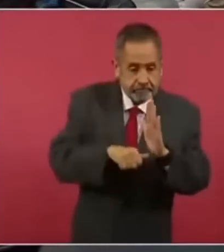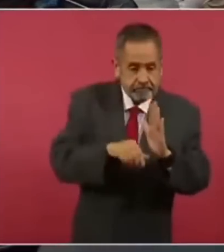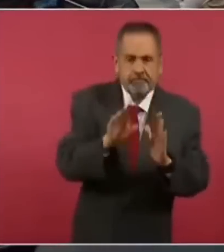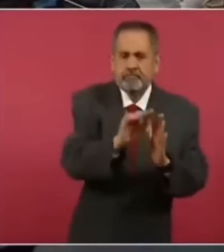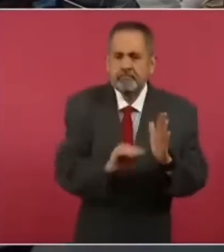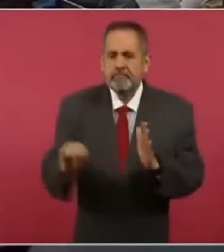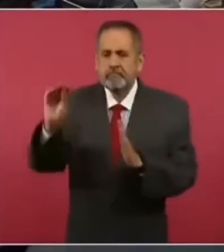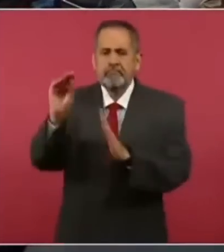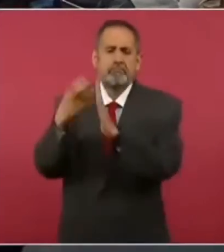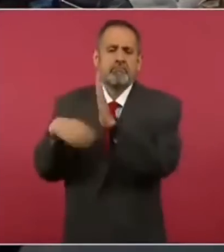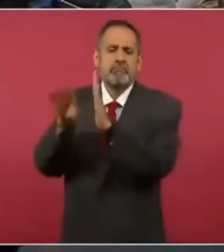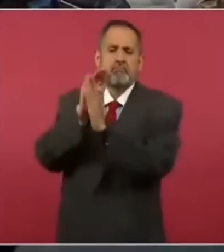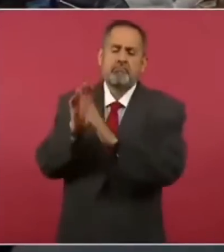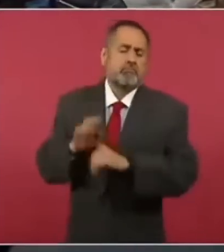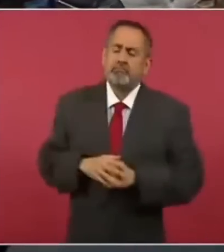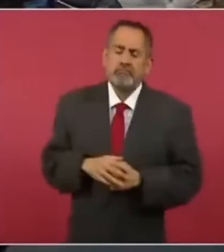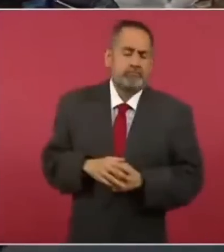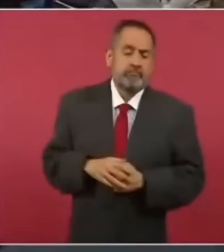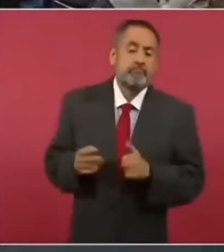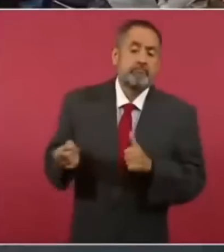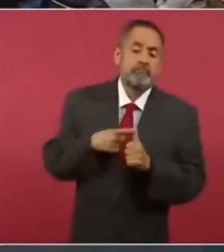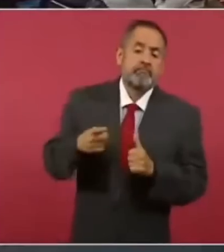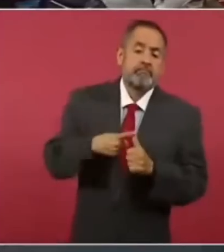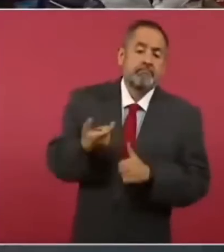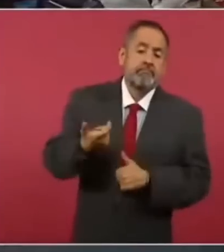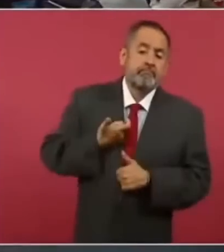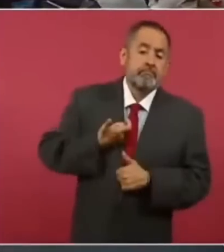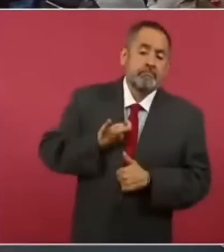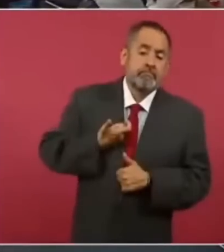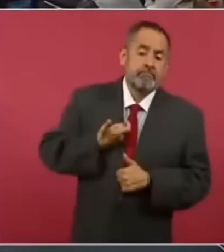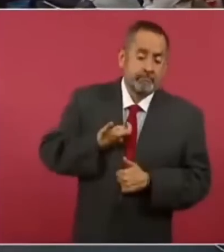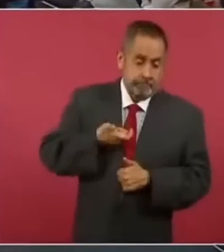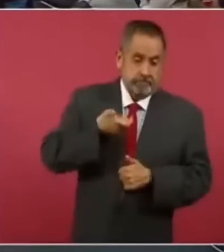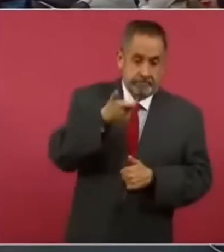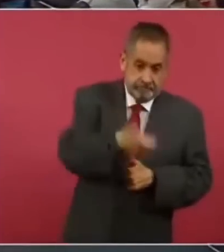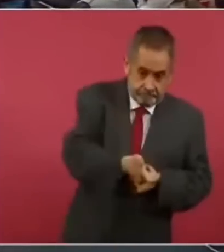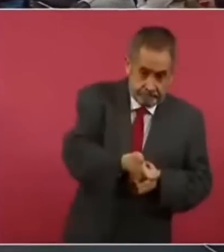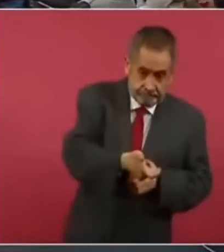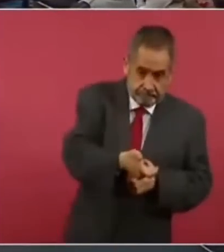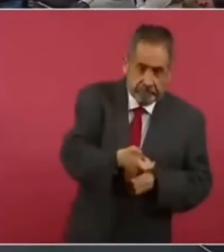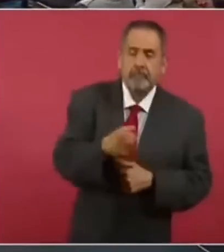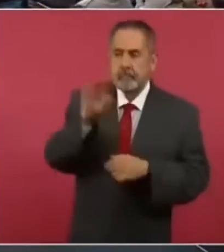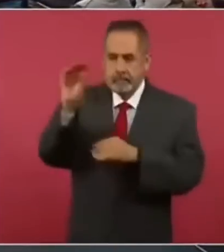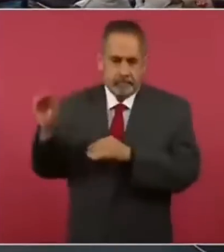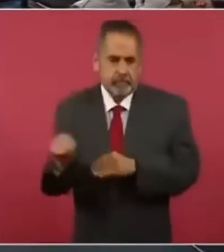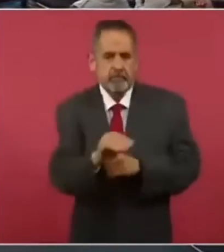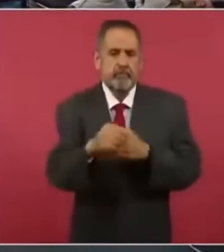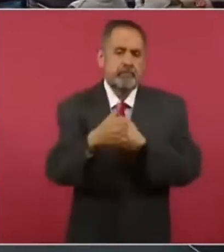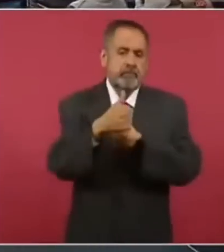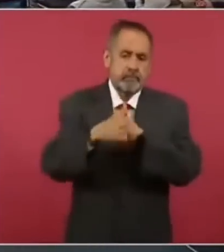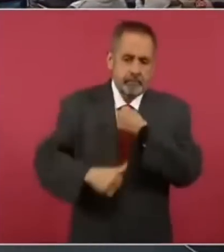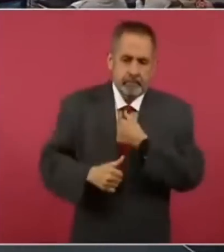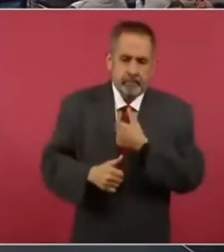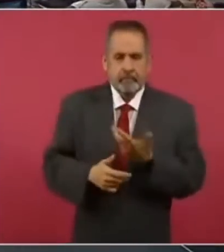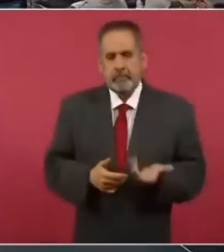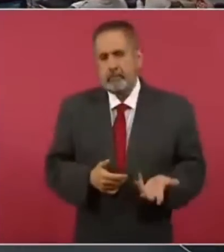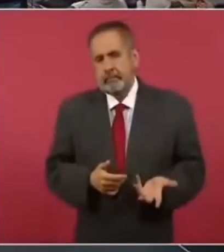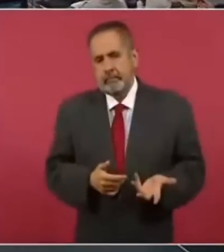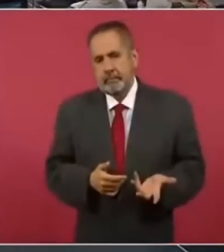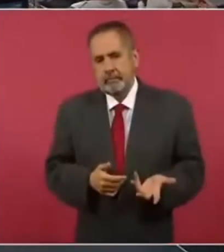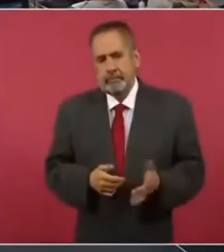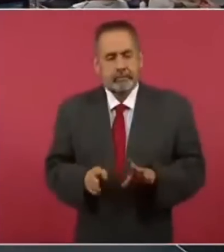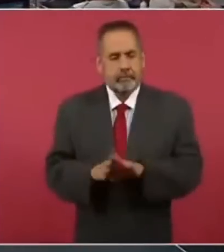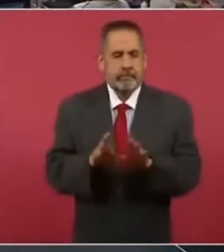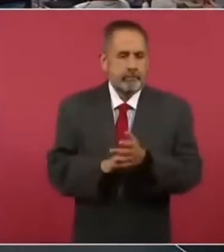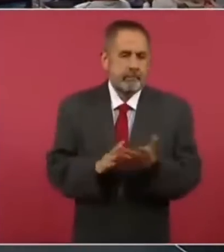a su habitación otra vez hasta que la familia no resolviera el tema de los dineros. Entonces no era de vida o muerte, porque